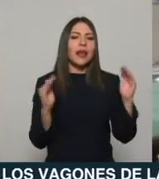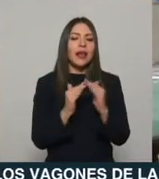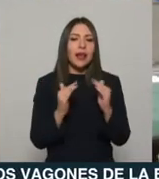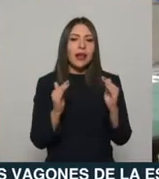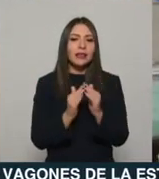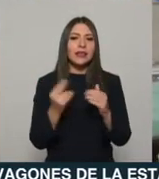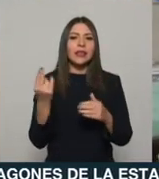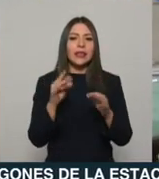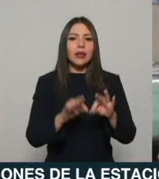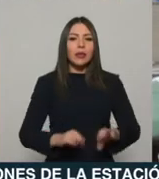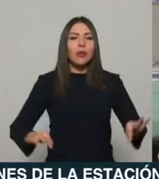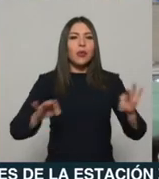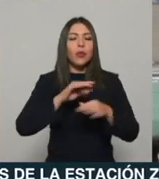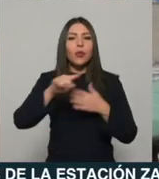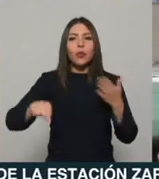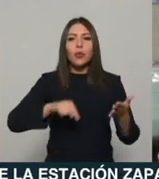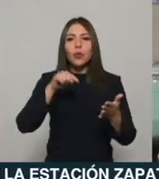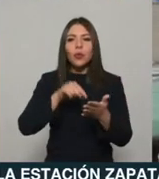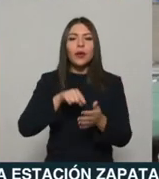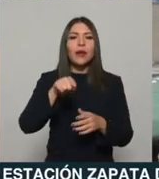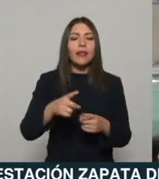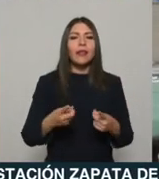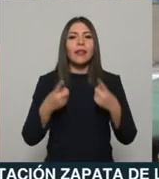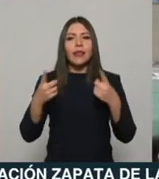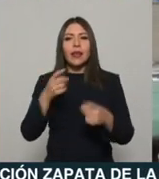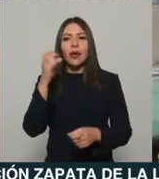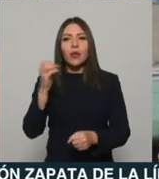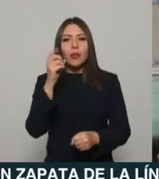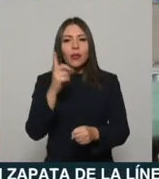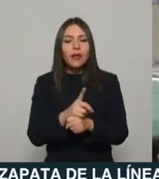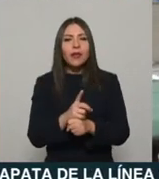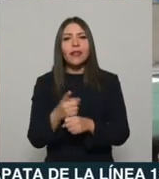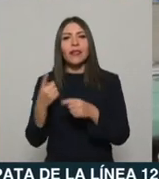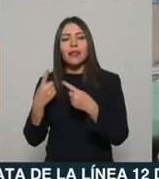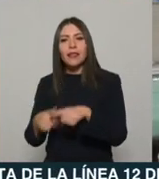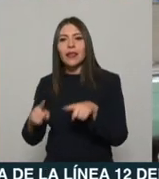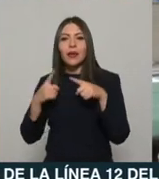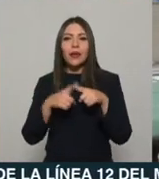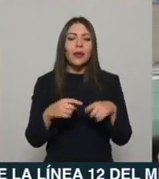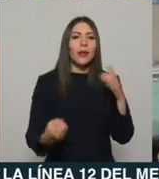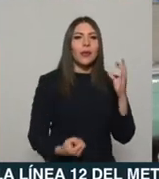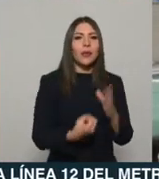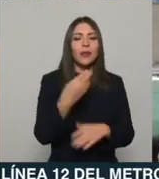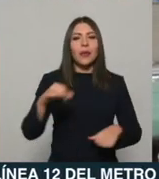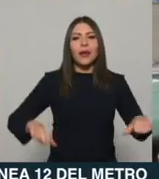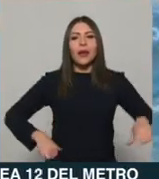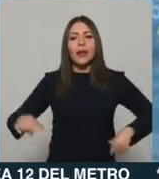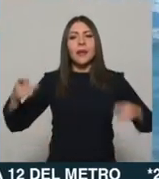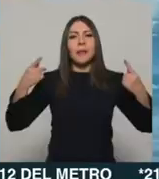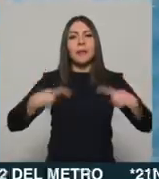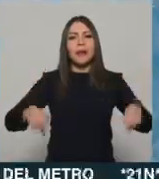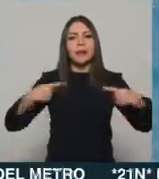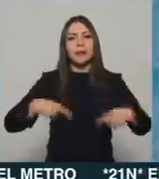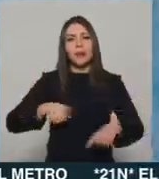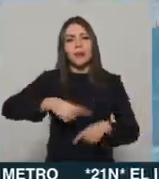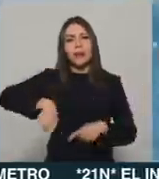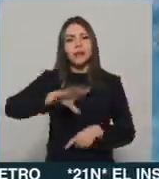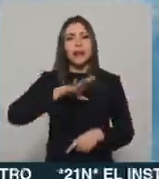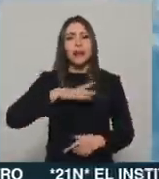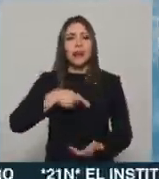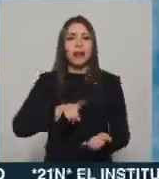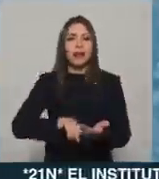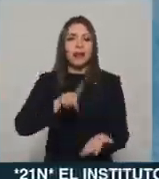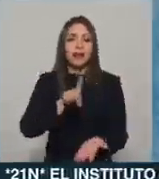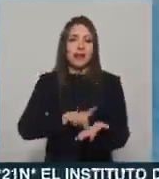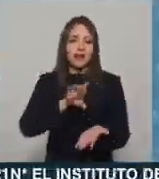donde se le brinde la oportunidad de además realizar nuevas actividades a personas con discapacidad. Y yo creo que,